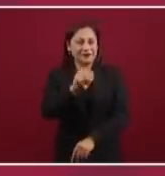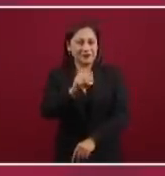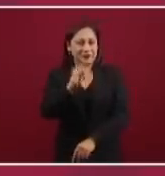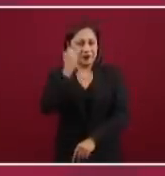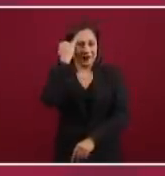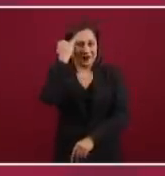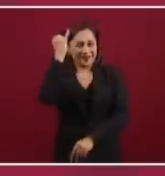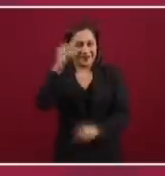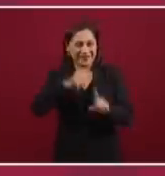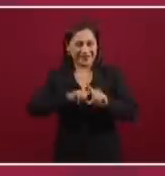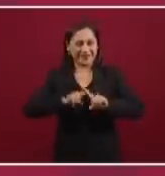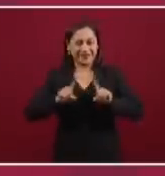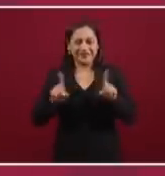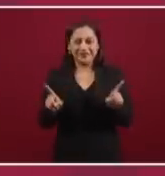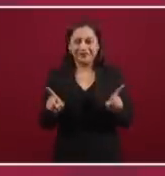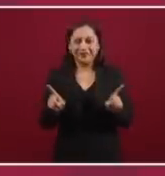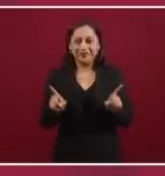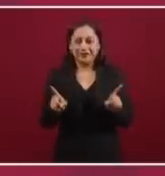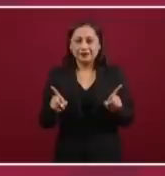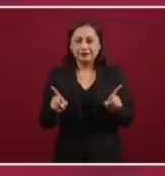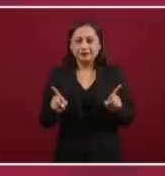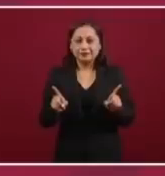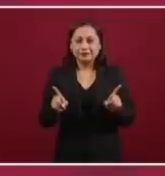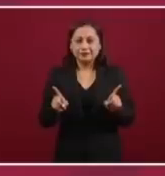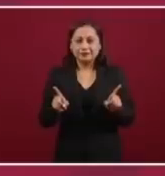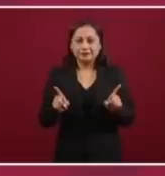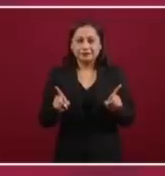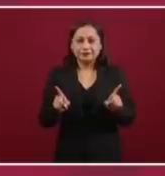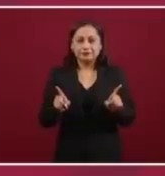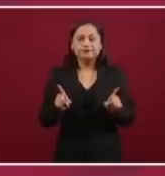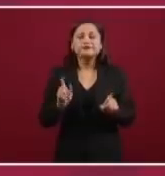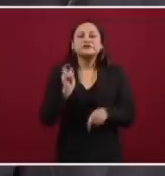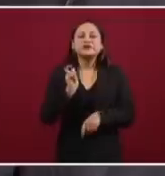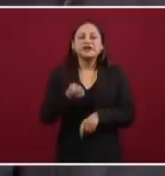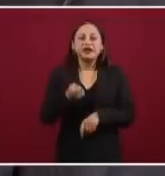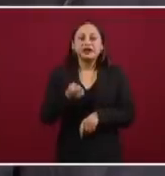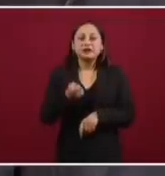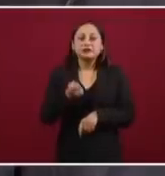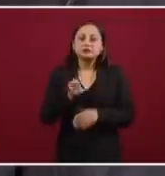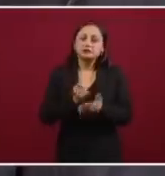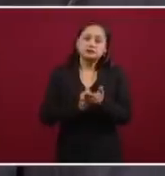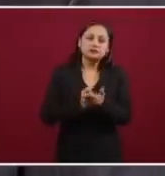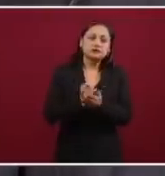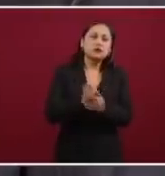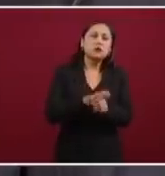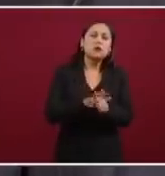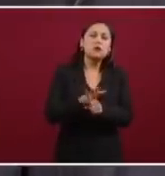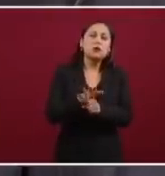no, fue lo mejor proteger la vida.